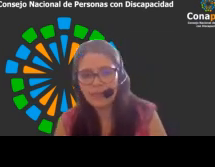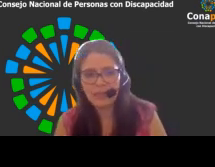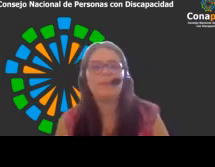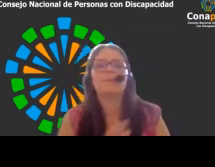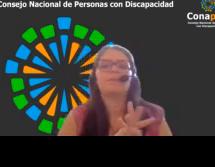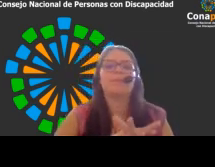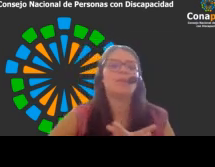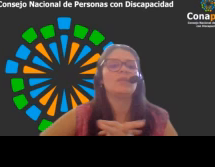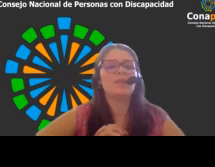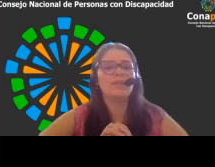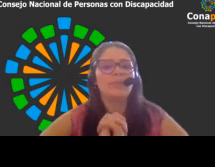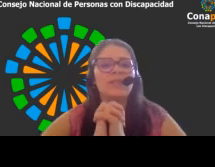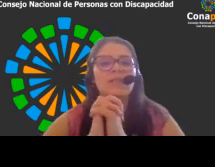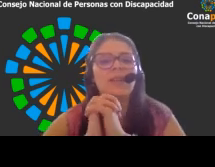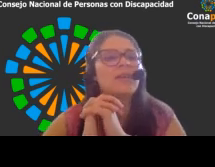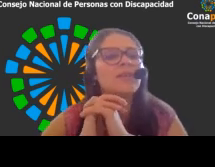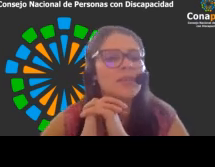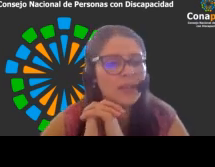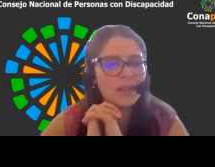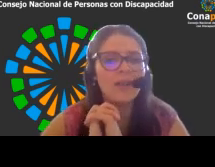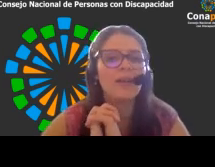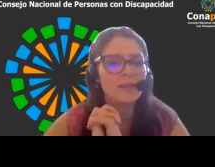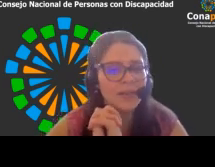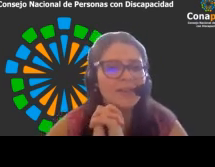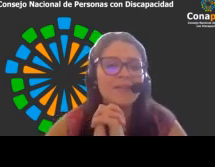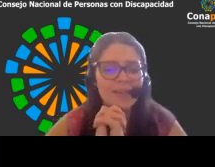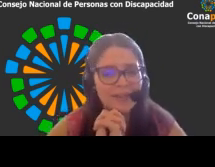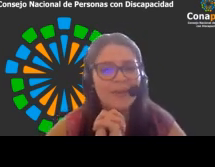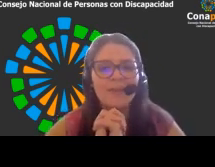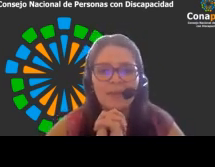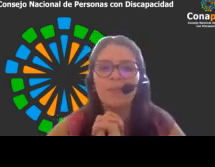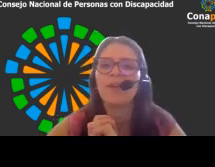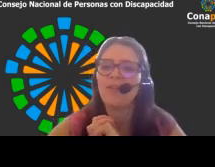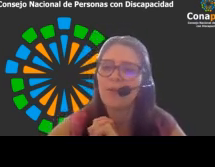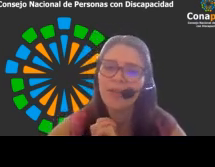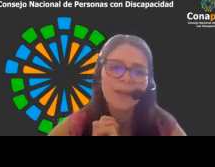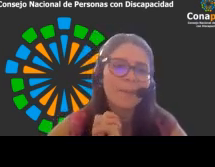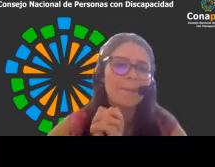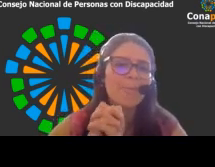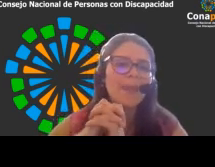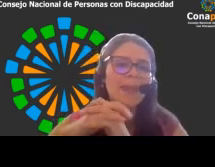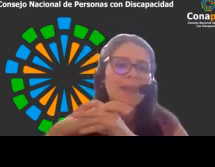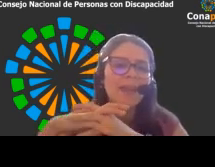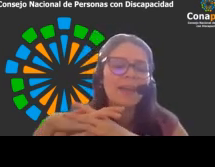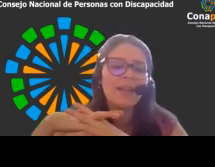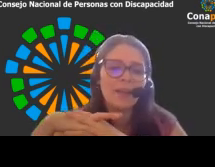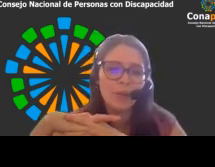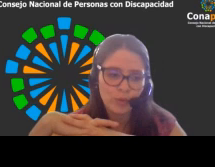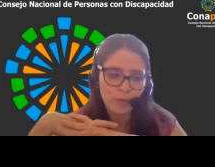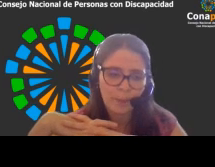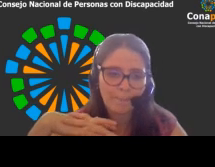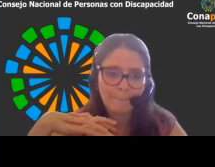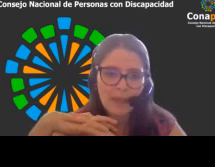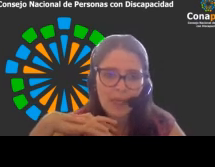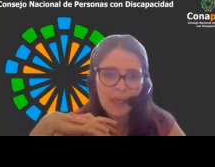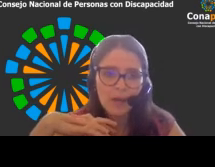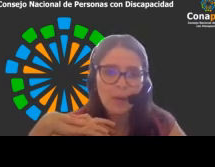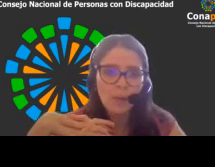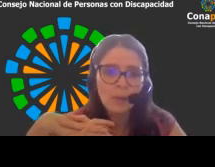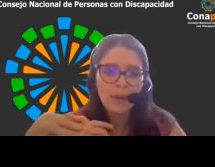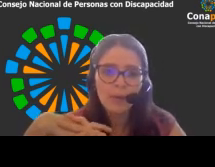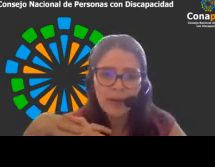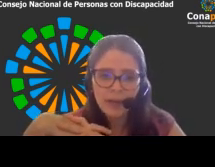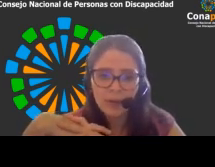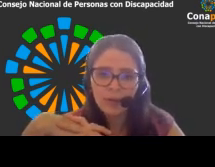situación de discapacidad entonces La respuesta es que sí tiene derecho a elegir cuál es su comida favorita la dos